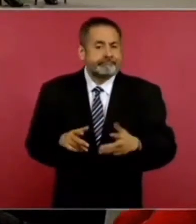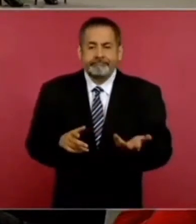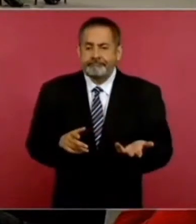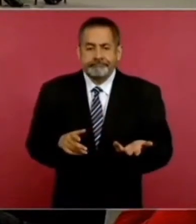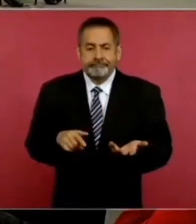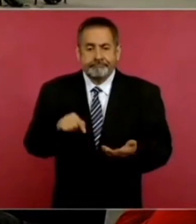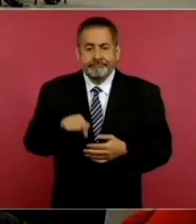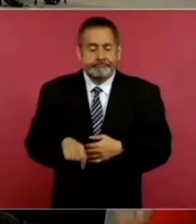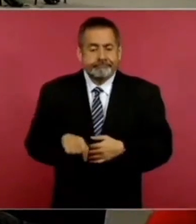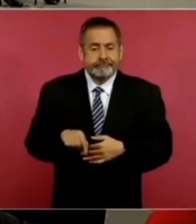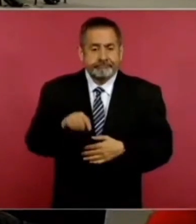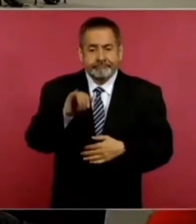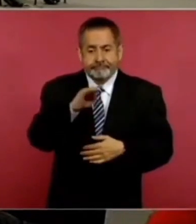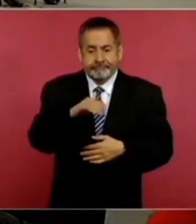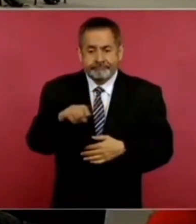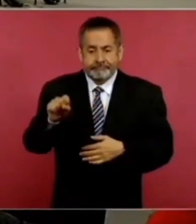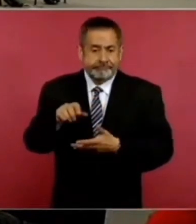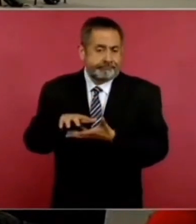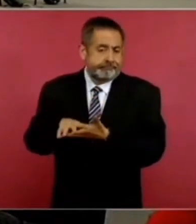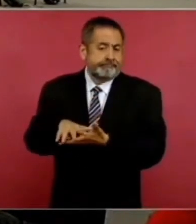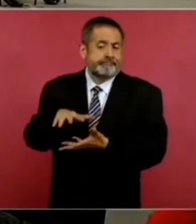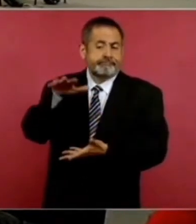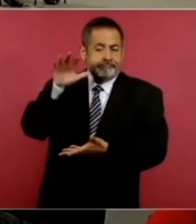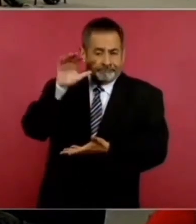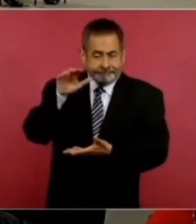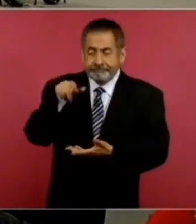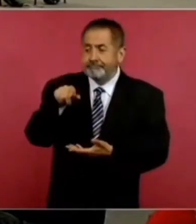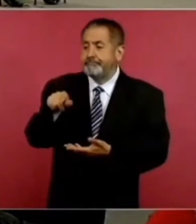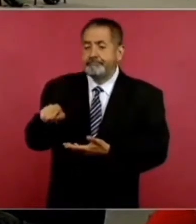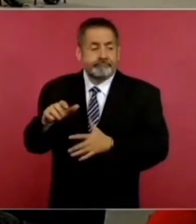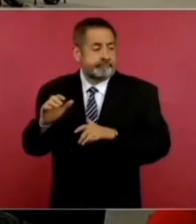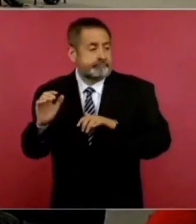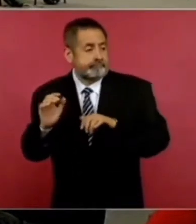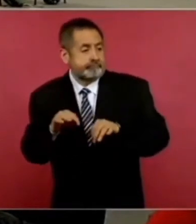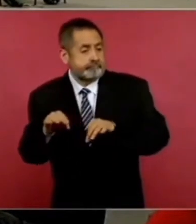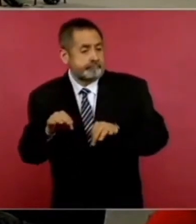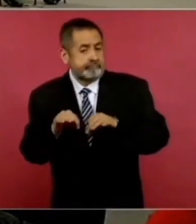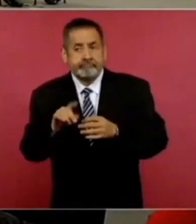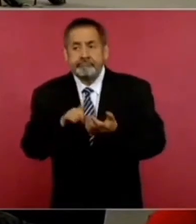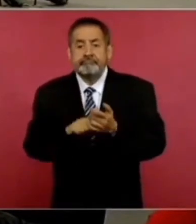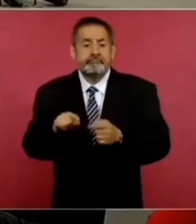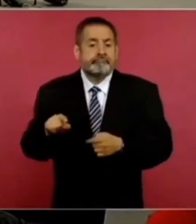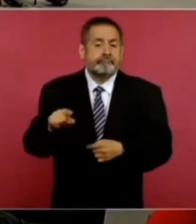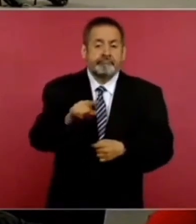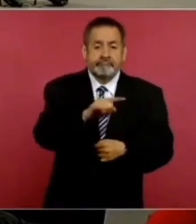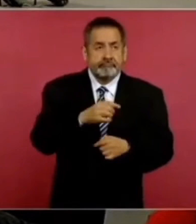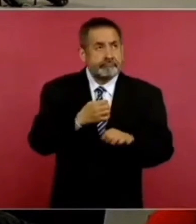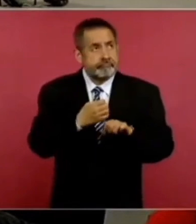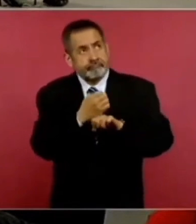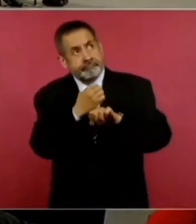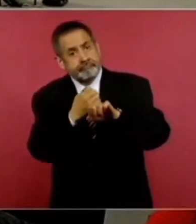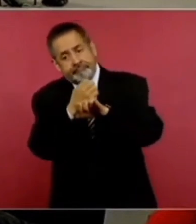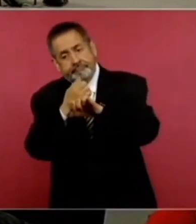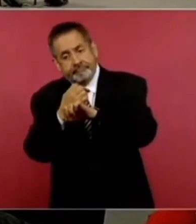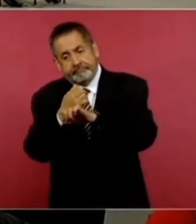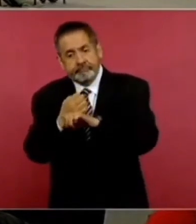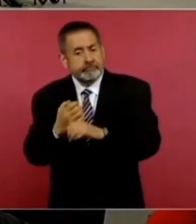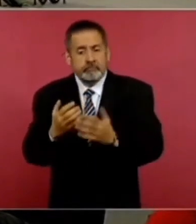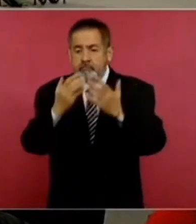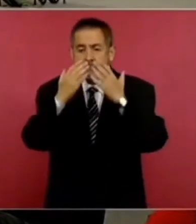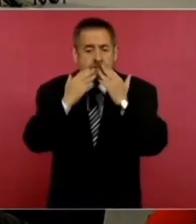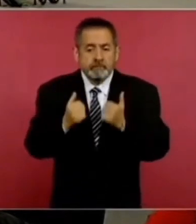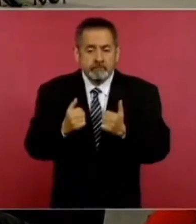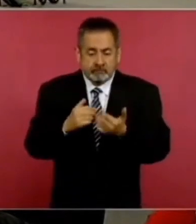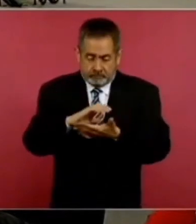la mayoría de las personas que estaban trabajando o que están trabajando todavía en los servicios de los estados no tenían